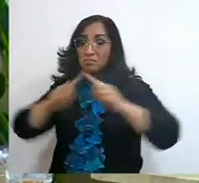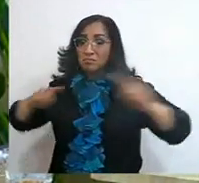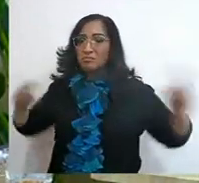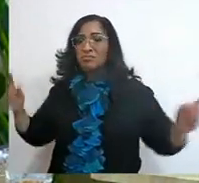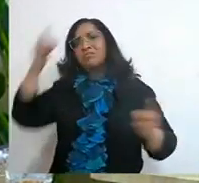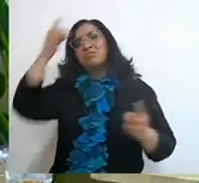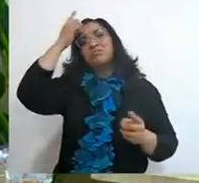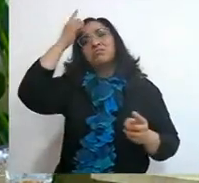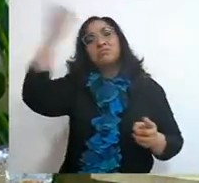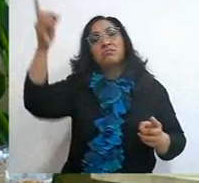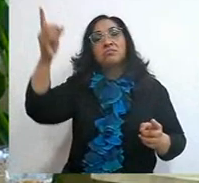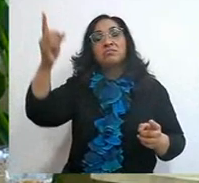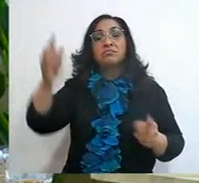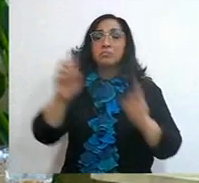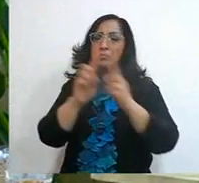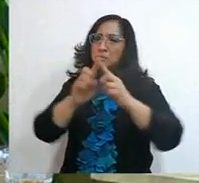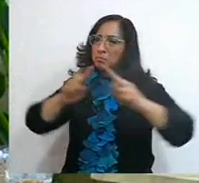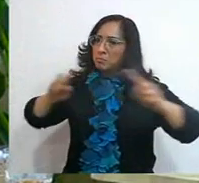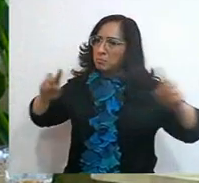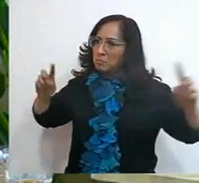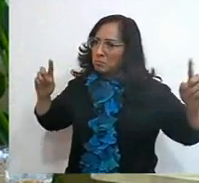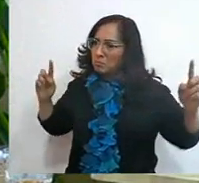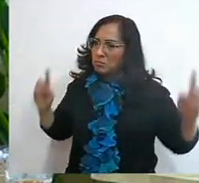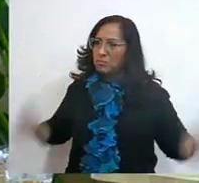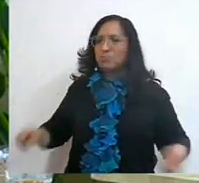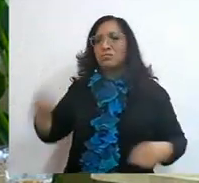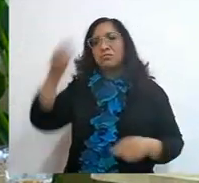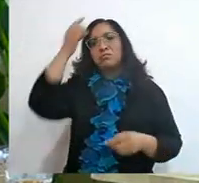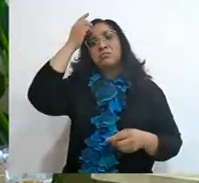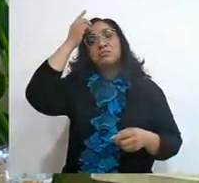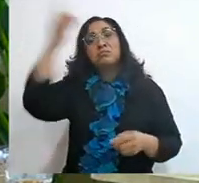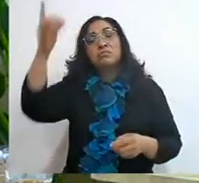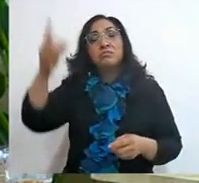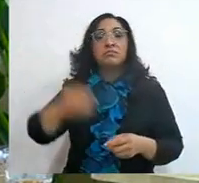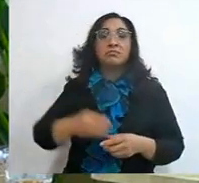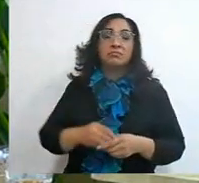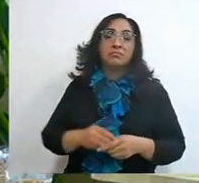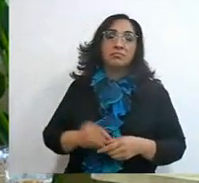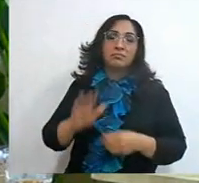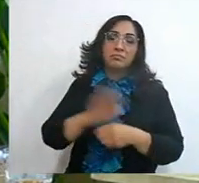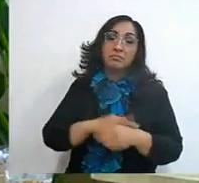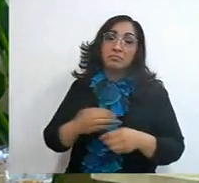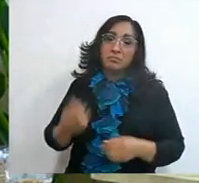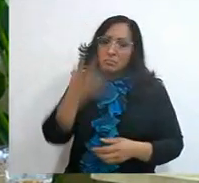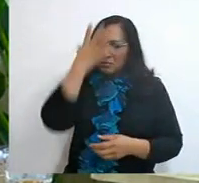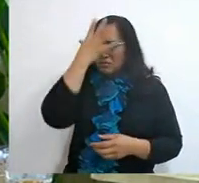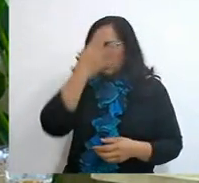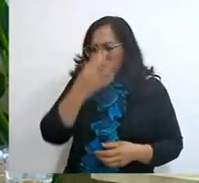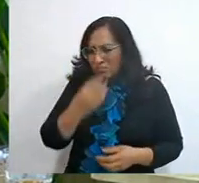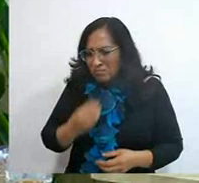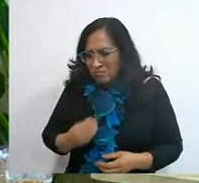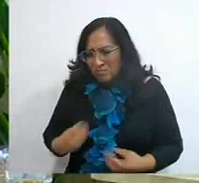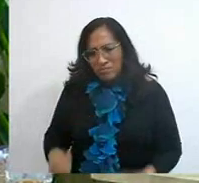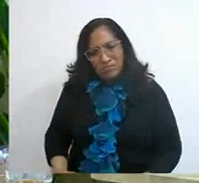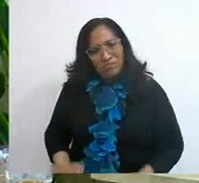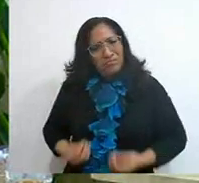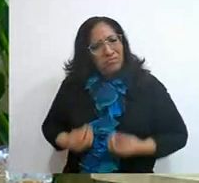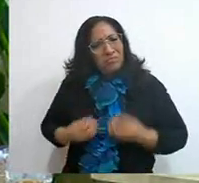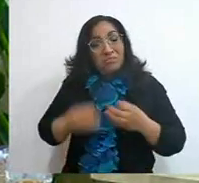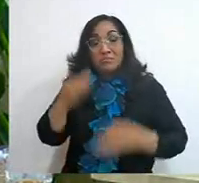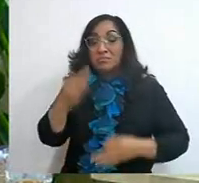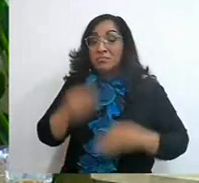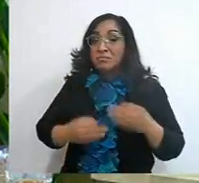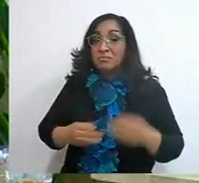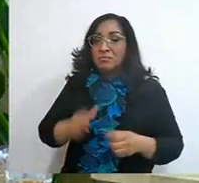de Dios, lo aleja totalmente de Dios. porque entristecieron el corazón del justo,